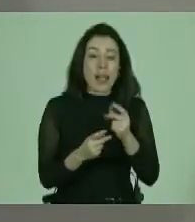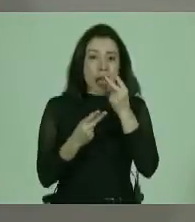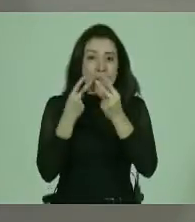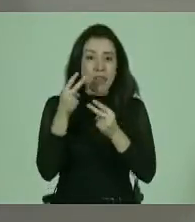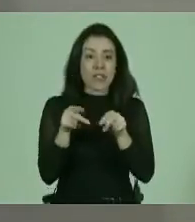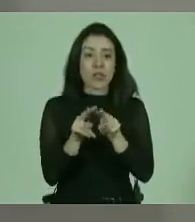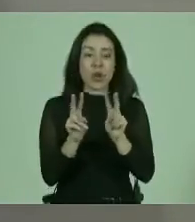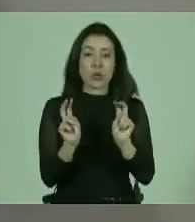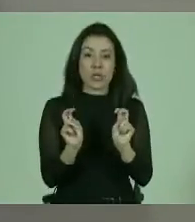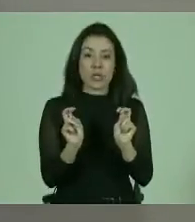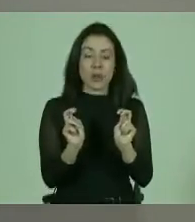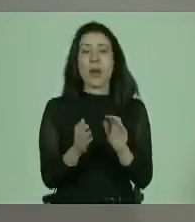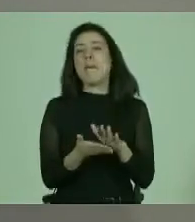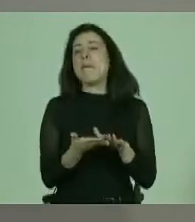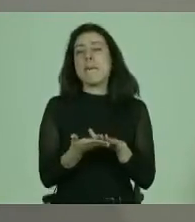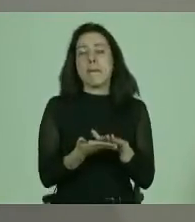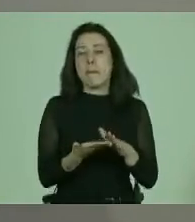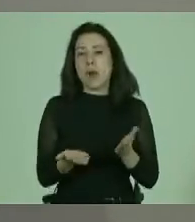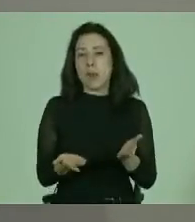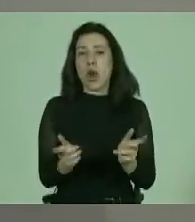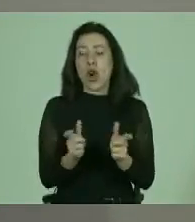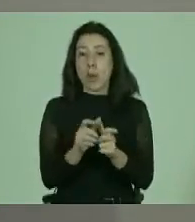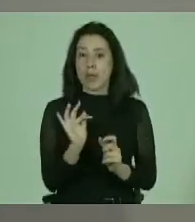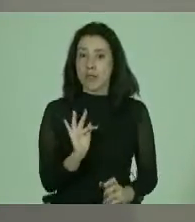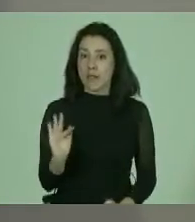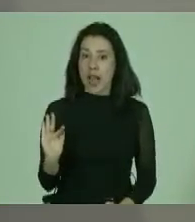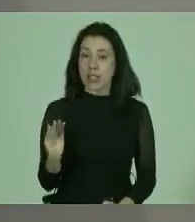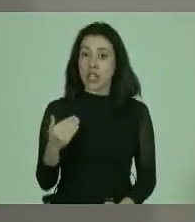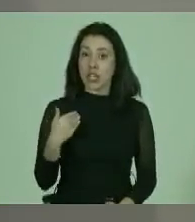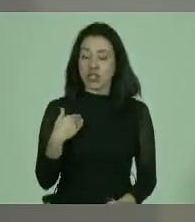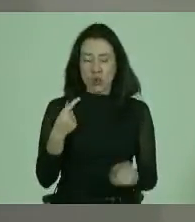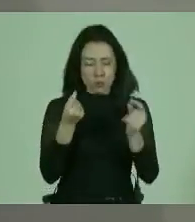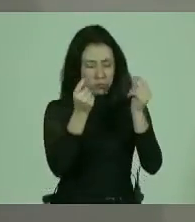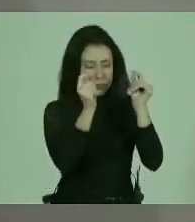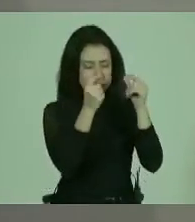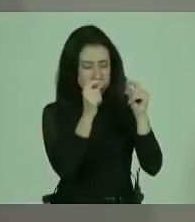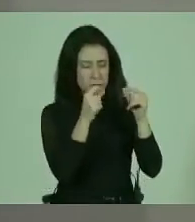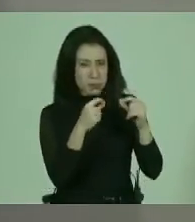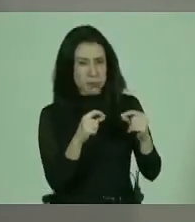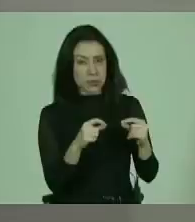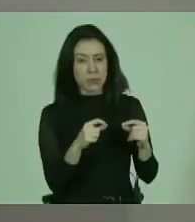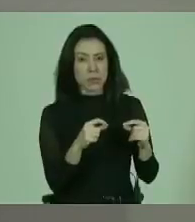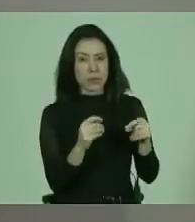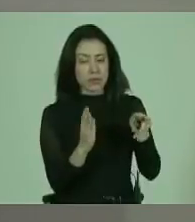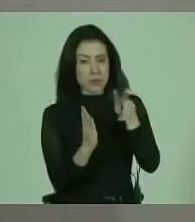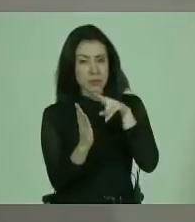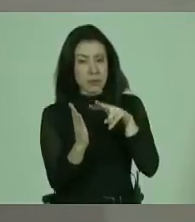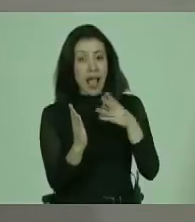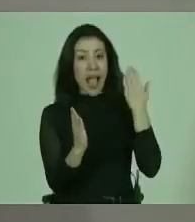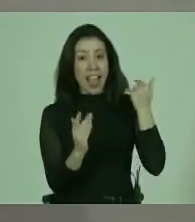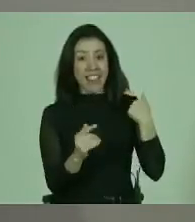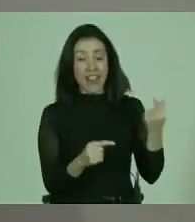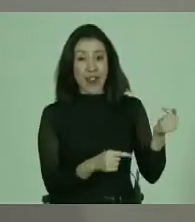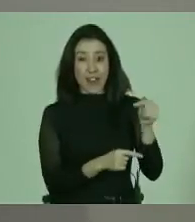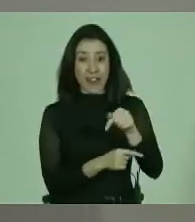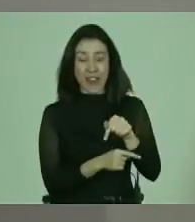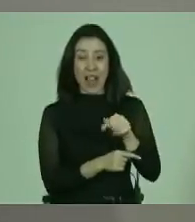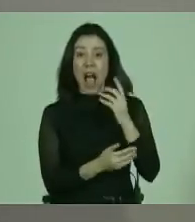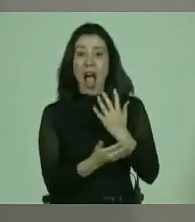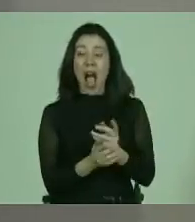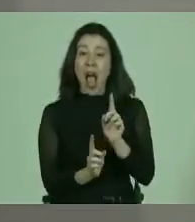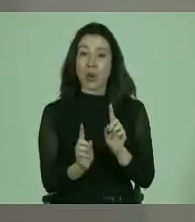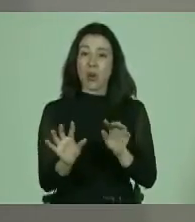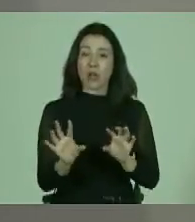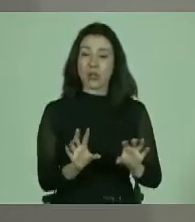estos temas por ejemplo el comité francés y yo estuve revisando antes de venir acá tiene